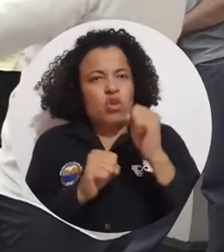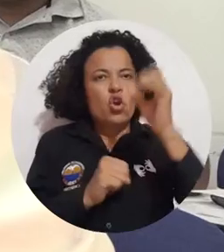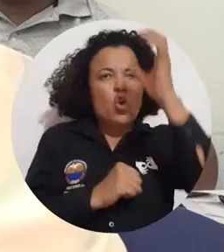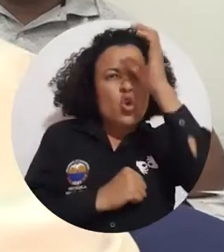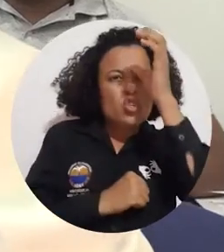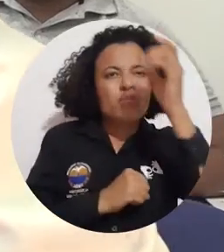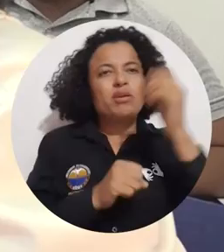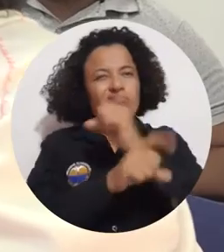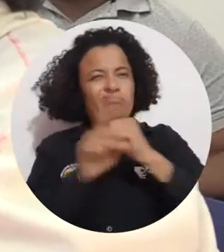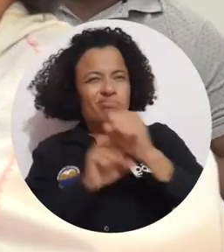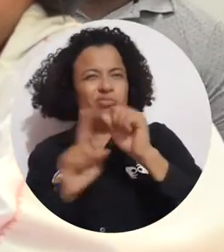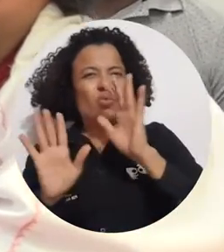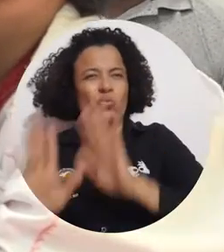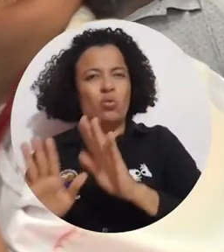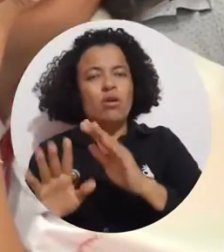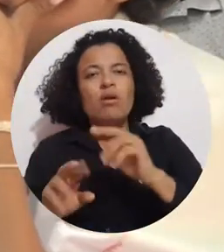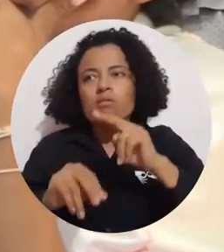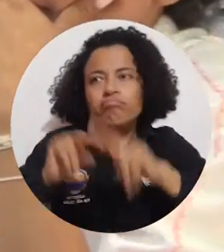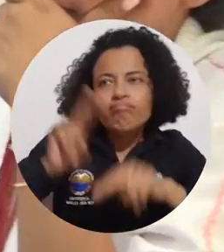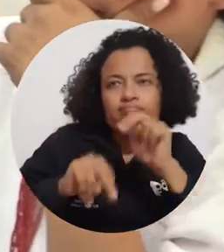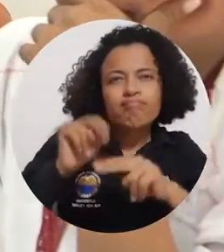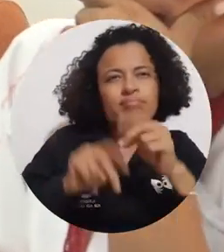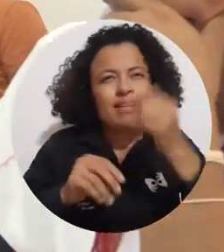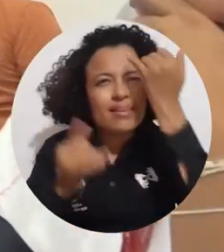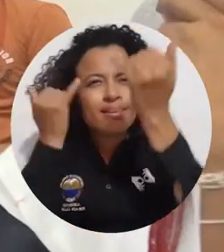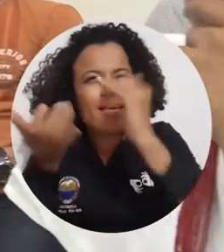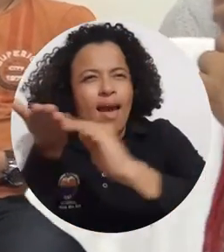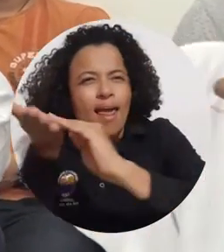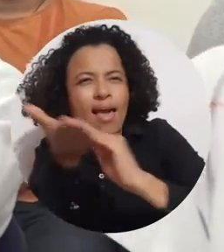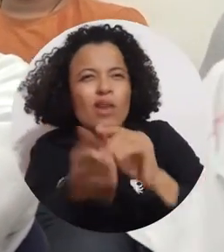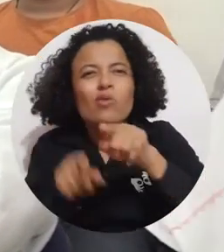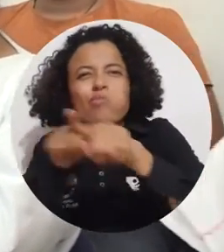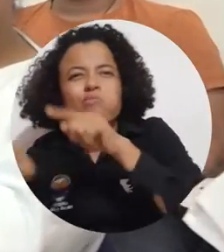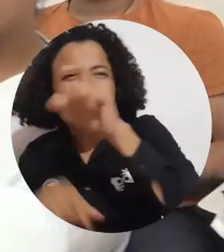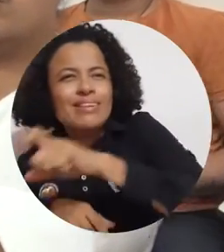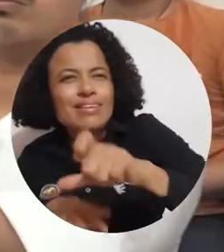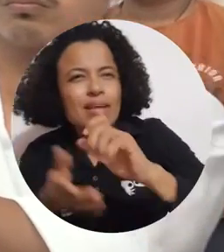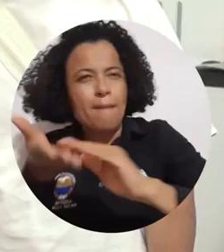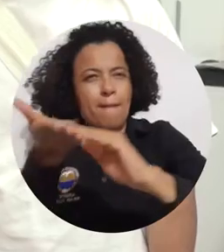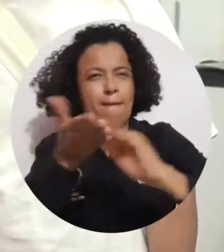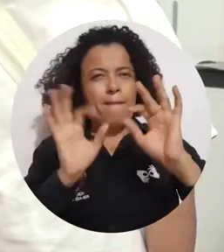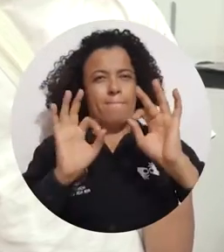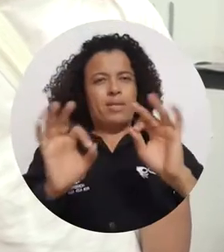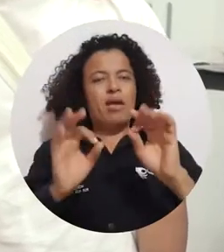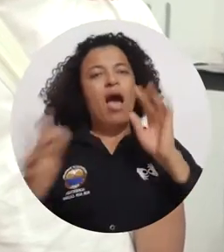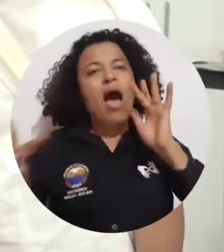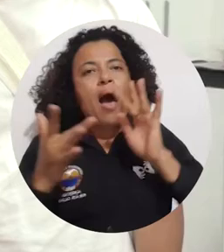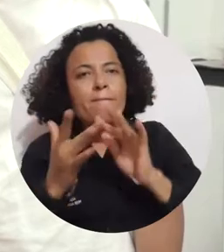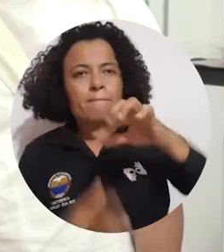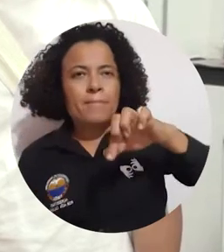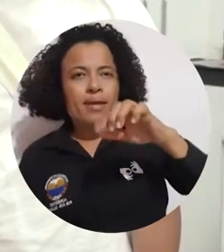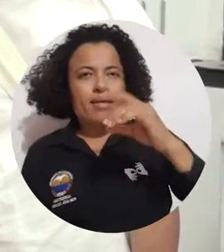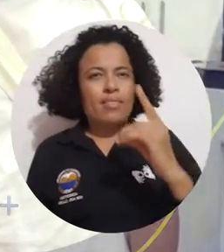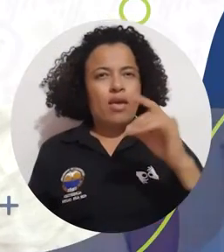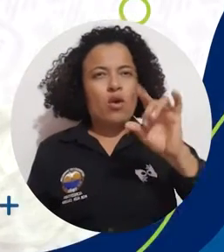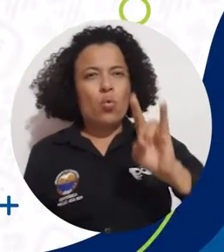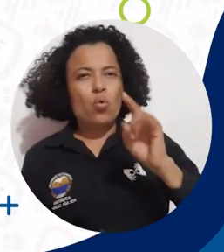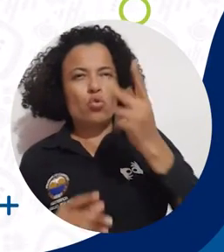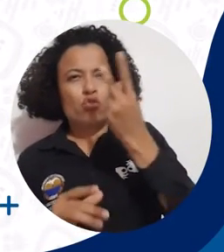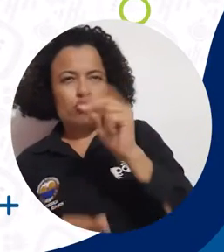apropiación social del conocimiento para contribuir a la construcción de alternativas de solución a las necesidades del territorio, como lo establece el Plan de